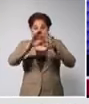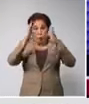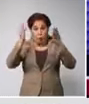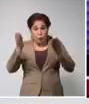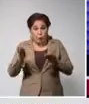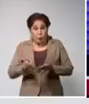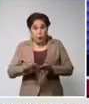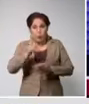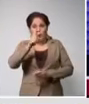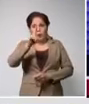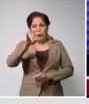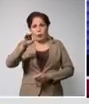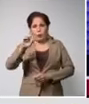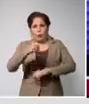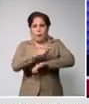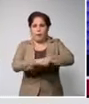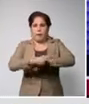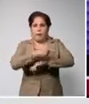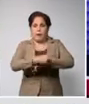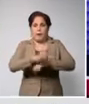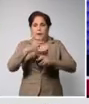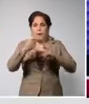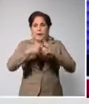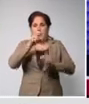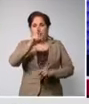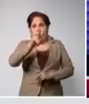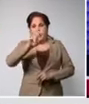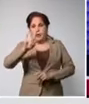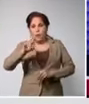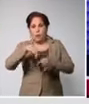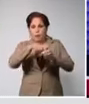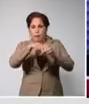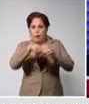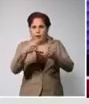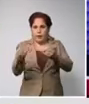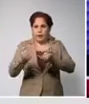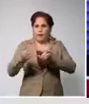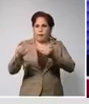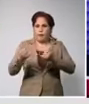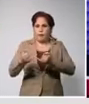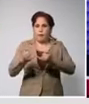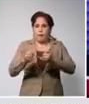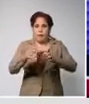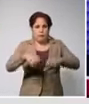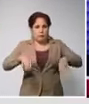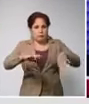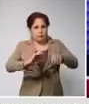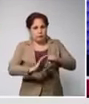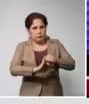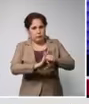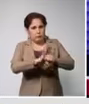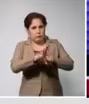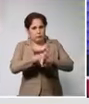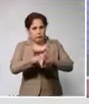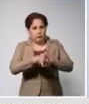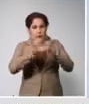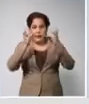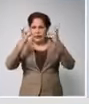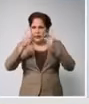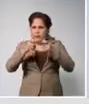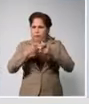los 190 países y los 29 territorios que han venido informando casos de COVID, la cifra